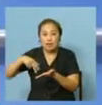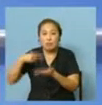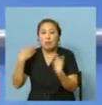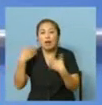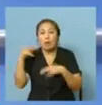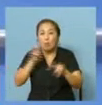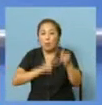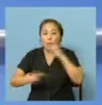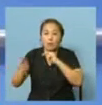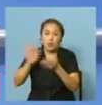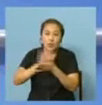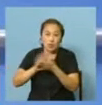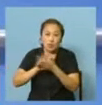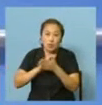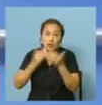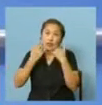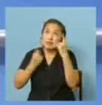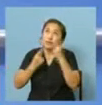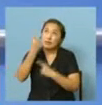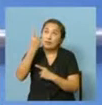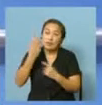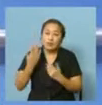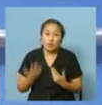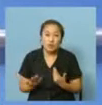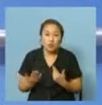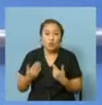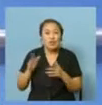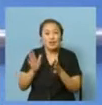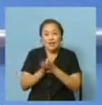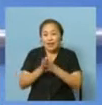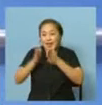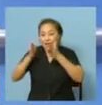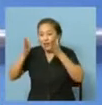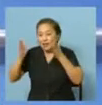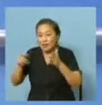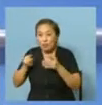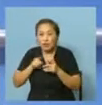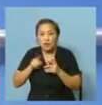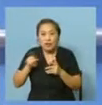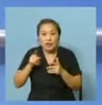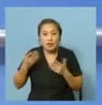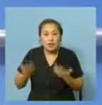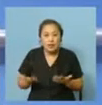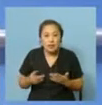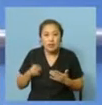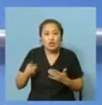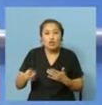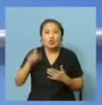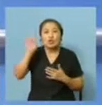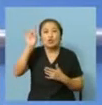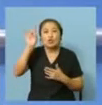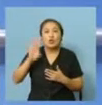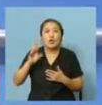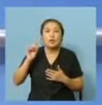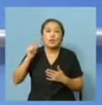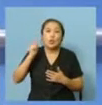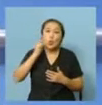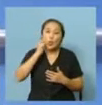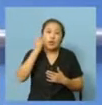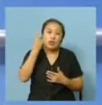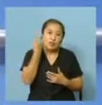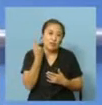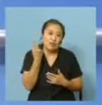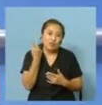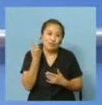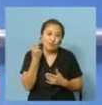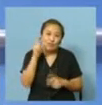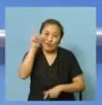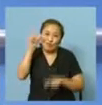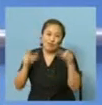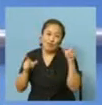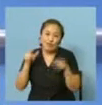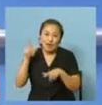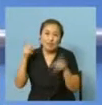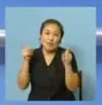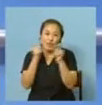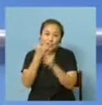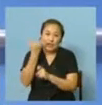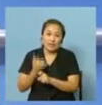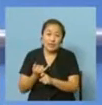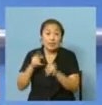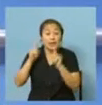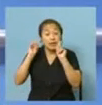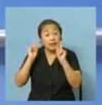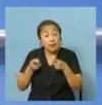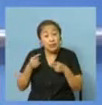solución a esos consumidores gracias a dios' el monto total de esos de esas causas son solamente 41 por otro lado de la dirección